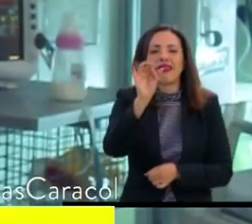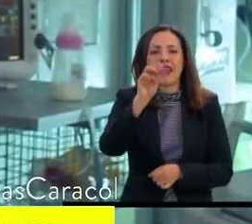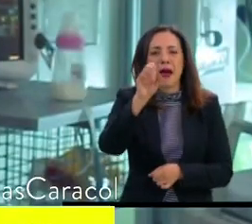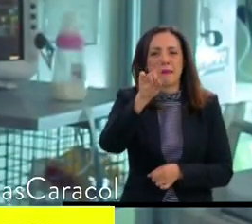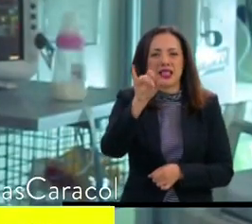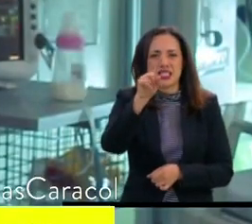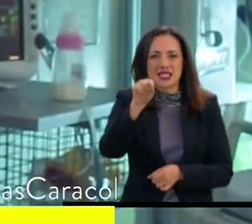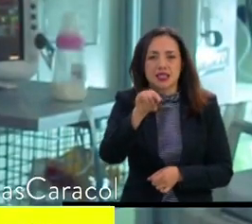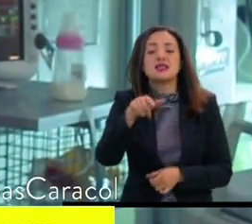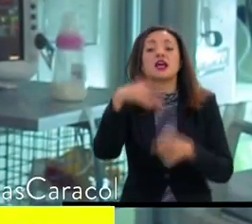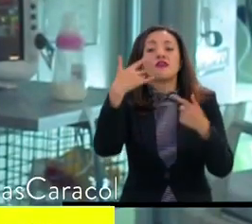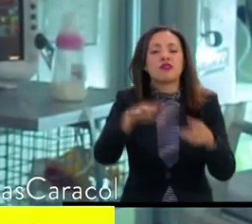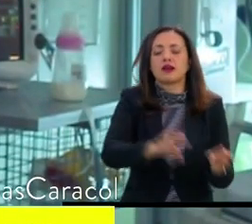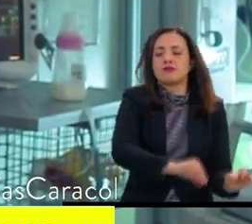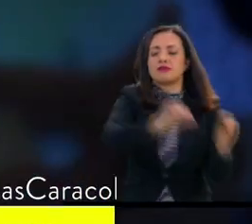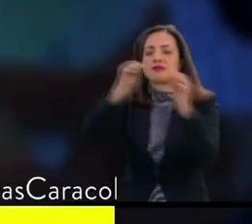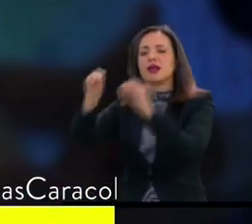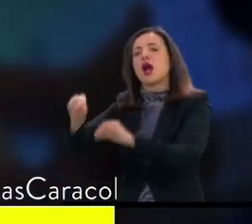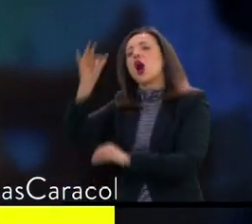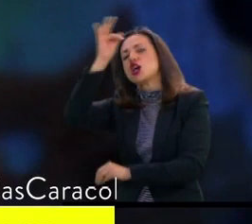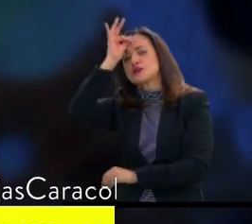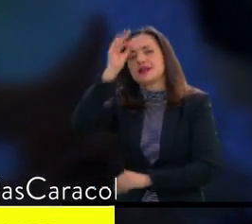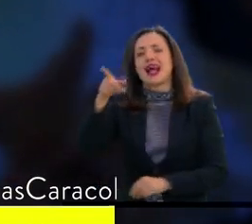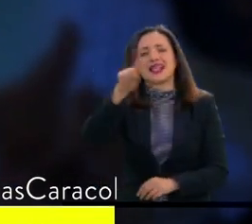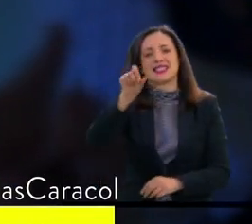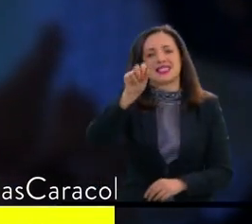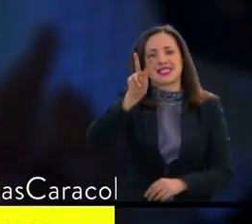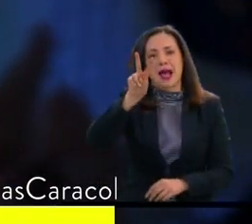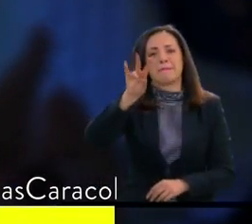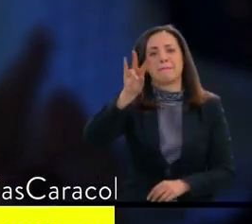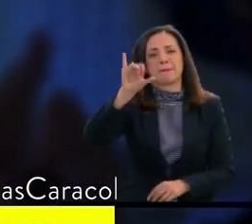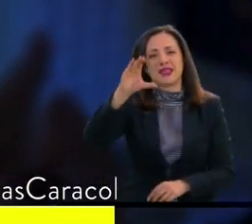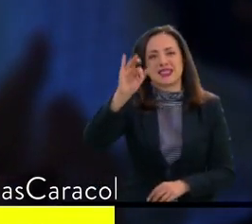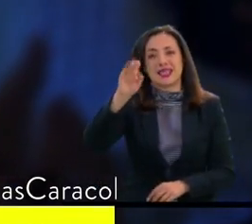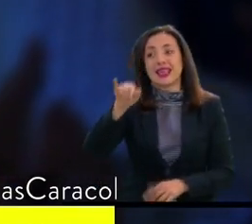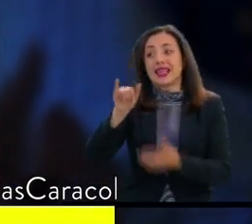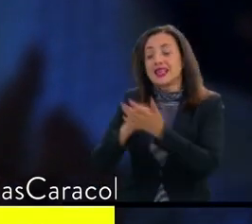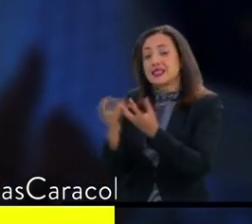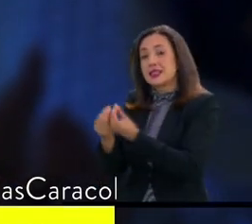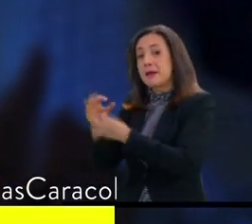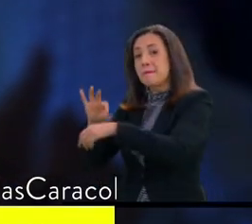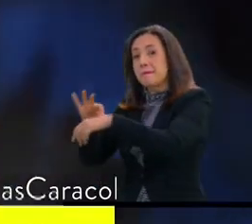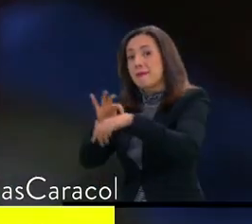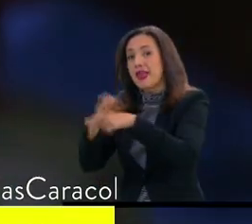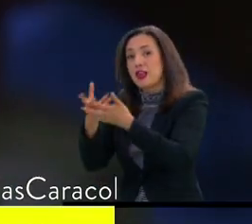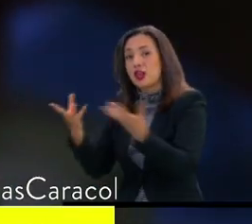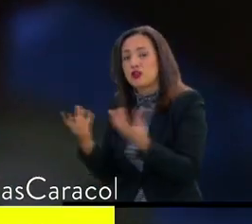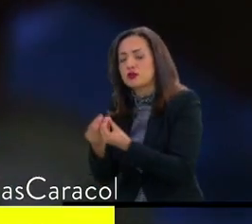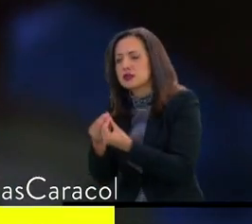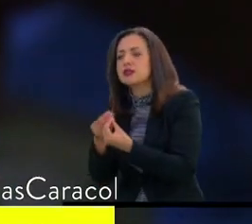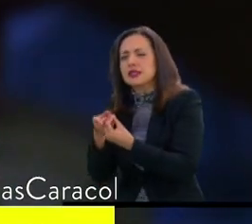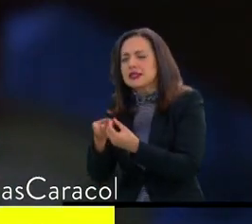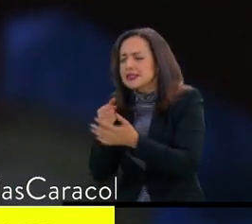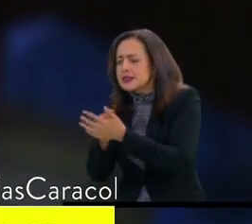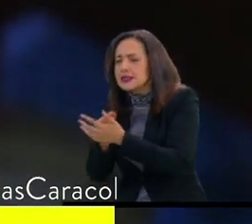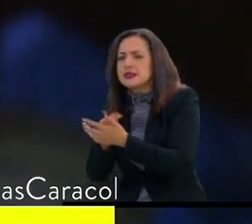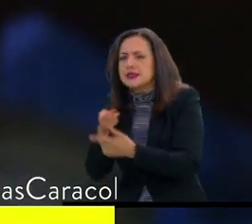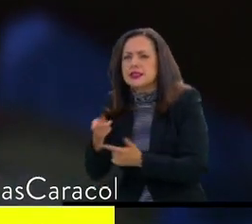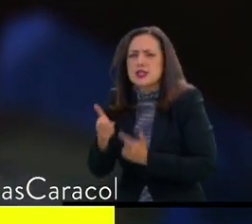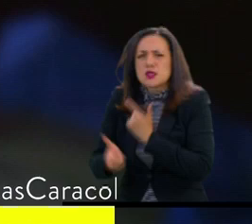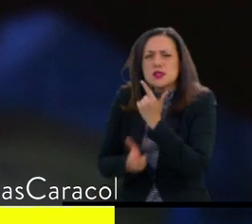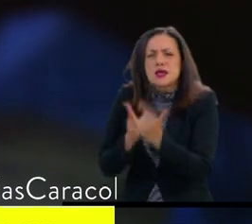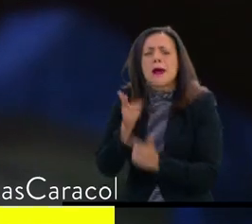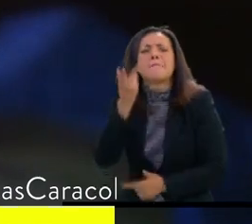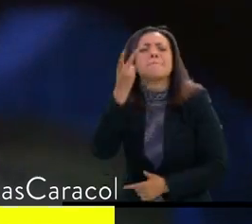al hospital son vicente junto a los médicos del hospital san vicente fundación 'manuel batalló durante 20 días en